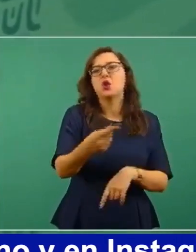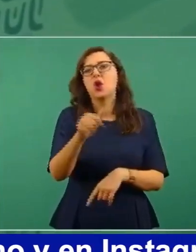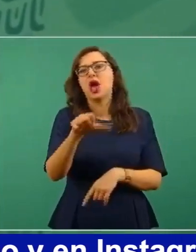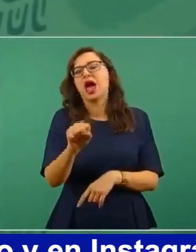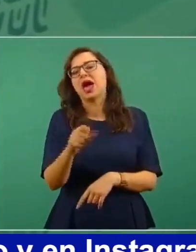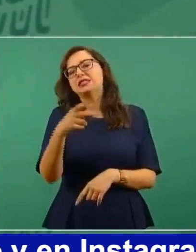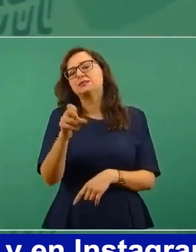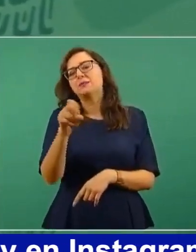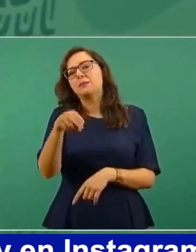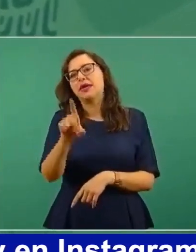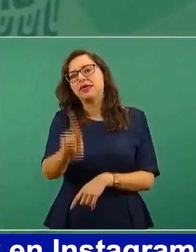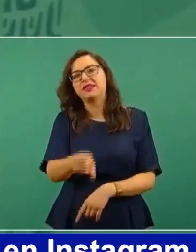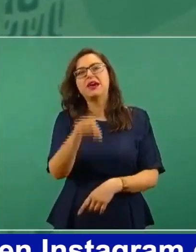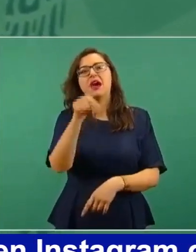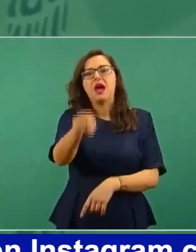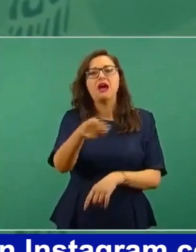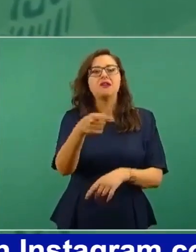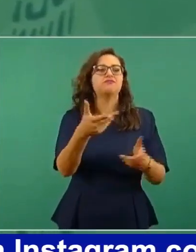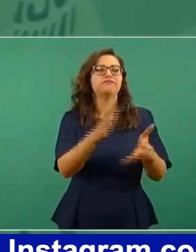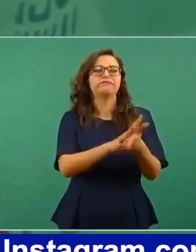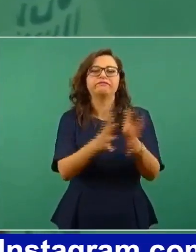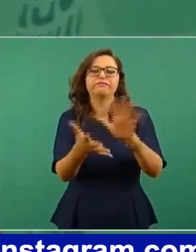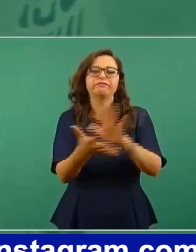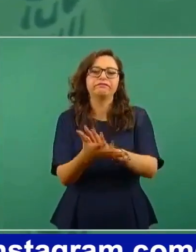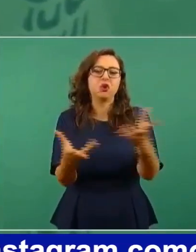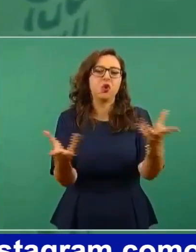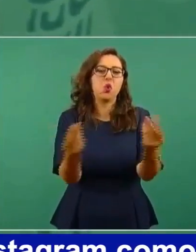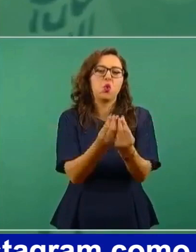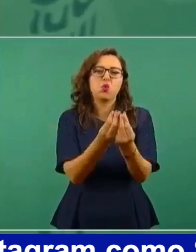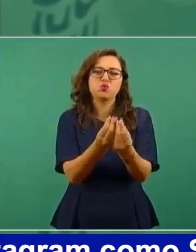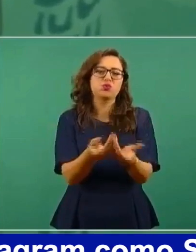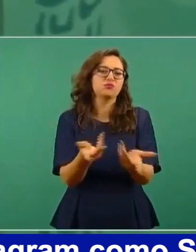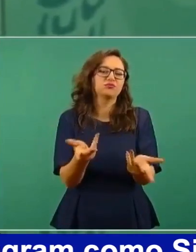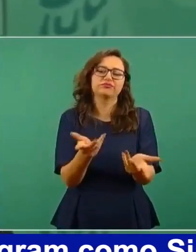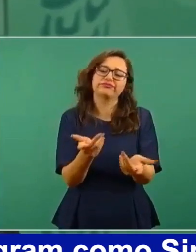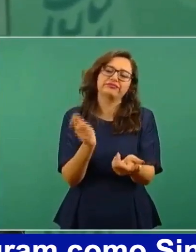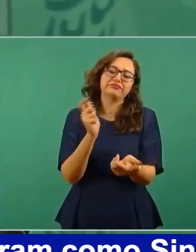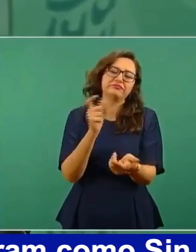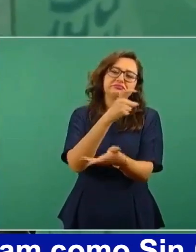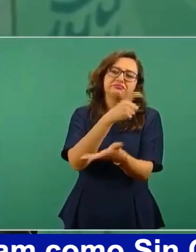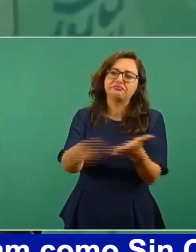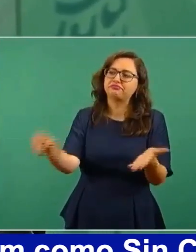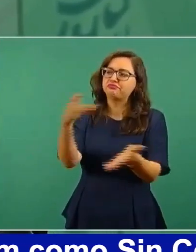Dejaron hasta un libro blanco